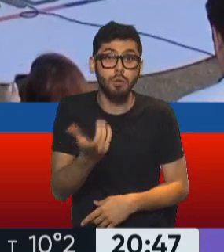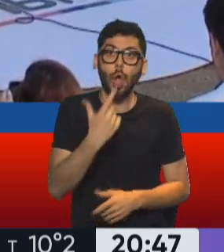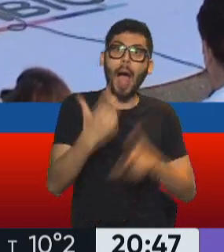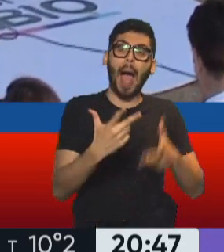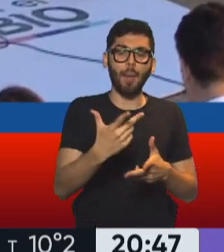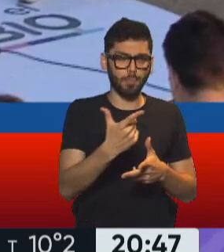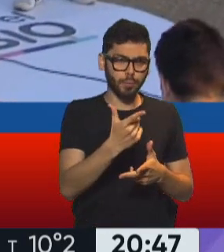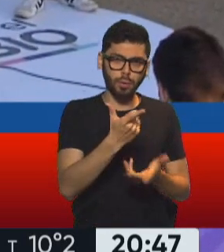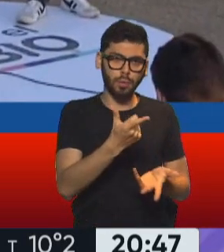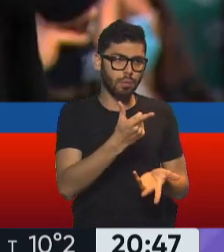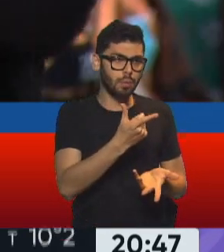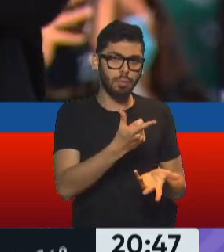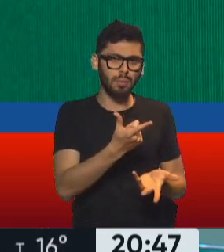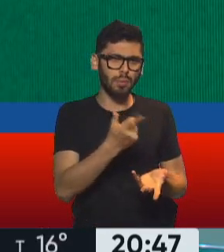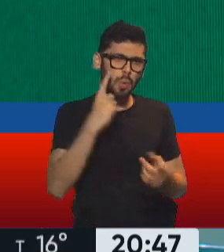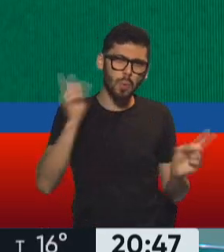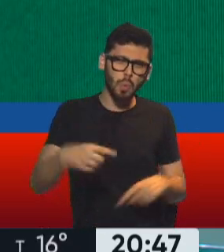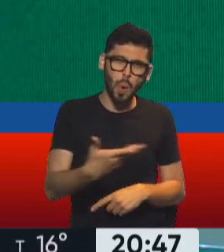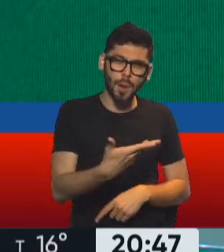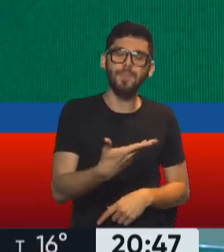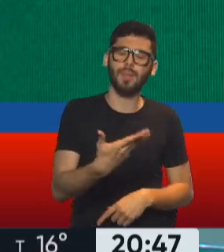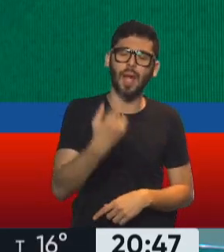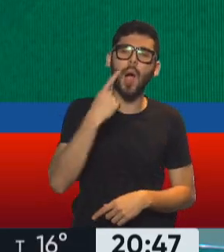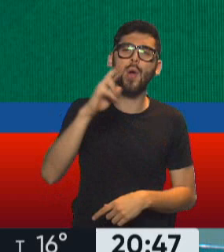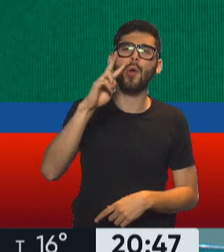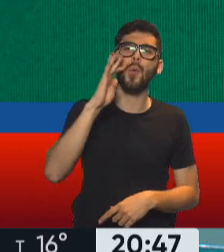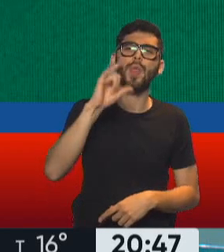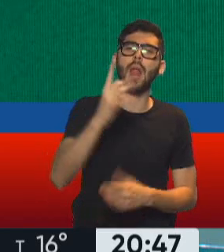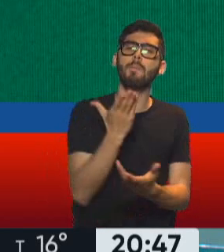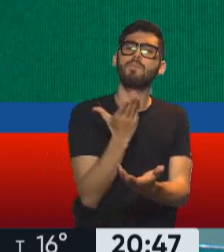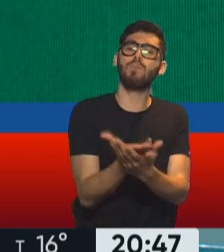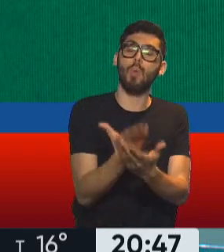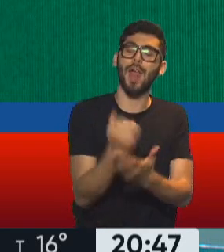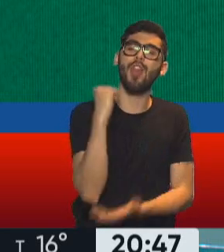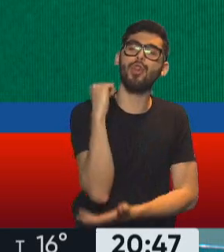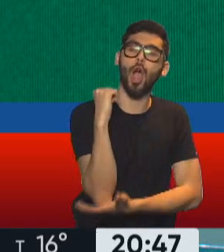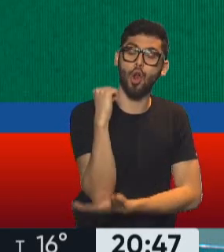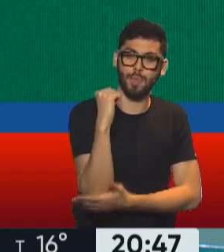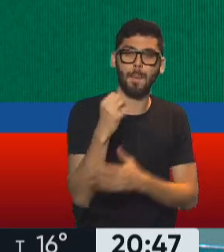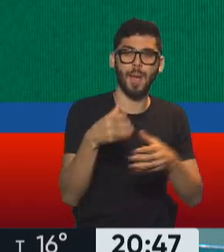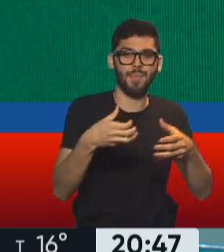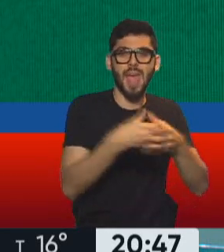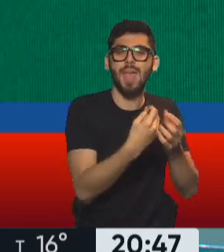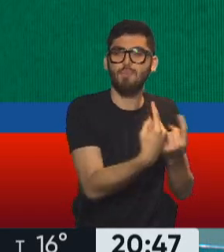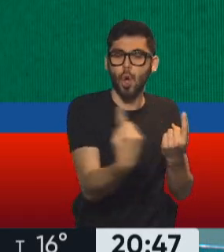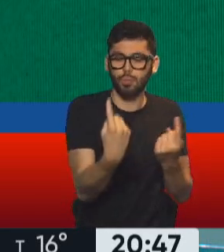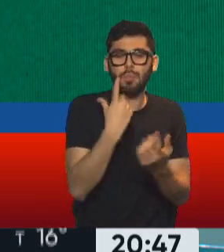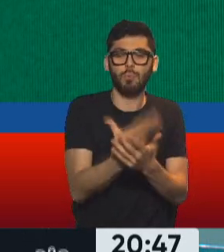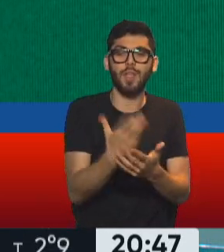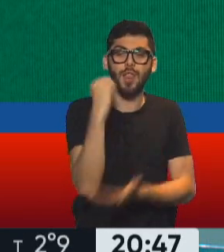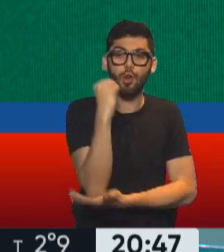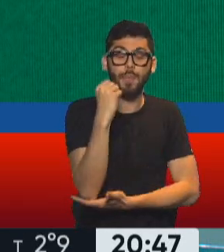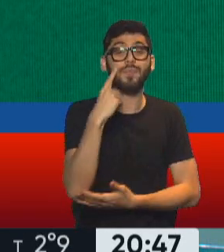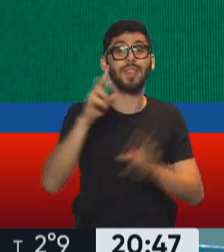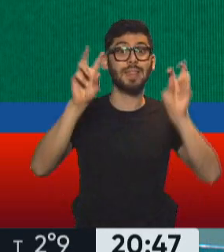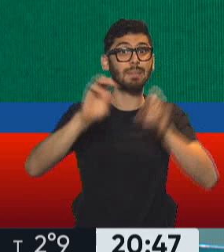Vamos a hablar de Siempre, la propuesta siempre. de María Eugenia Vidal y de las propuestas económicas que tienen cada uno de los equipos. Hay que decir que este tema de la